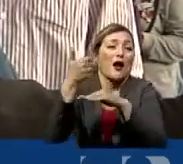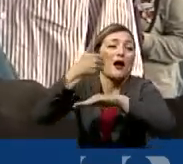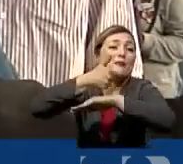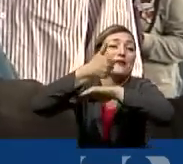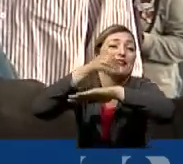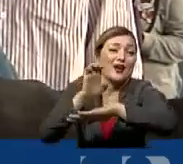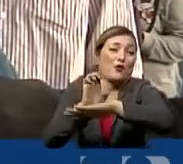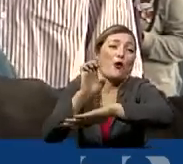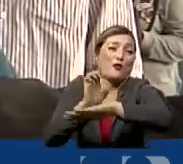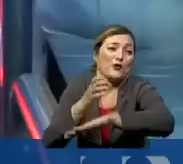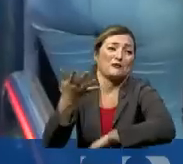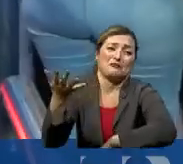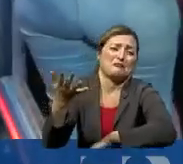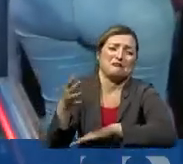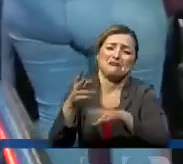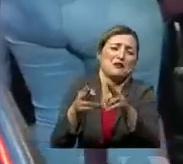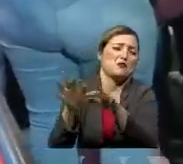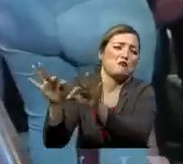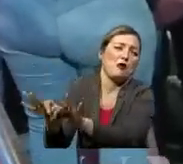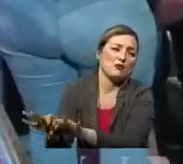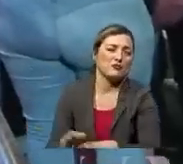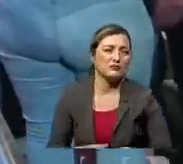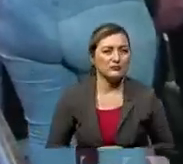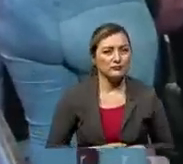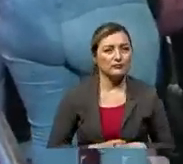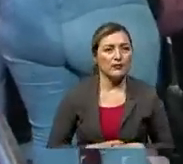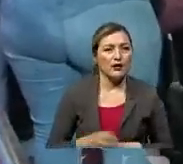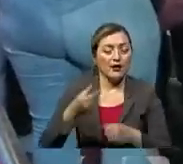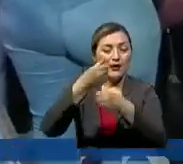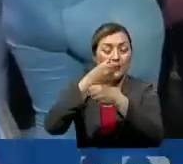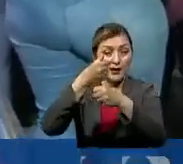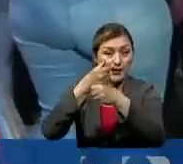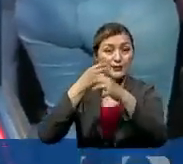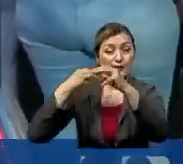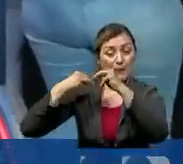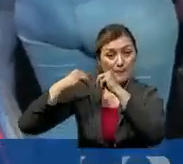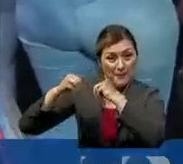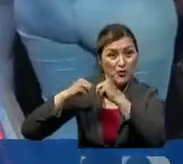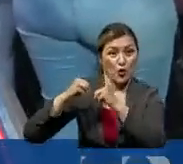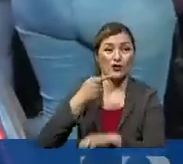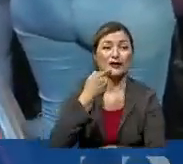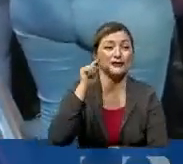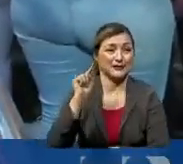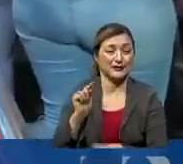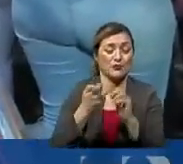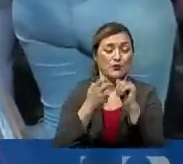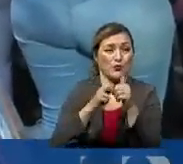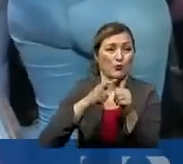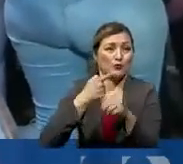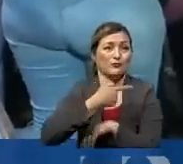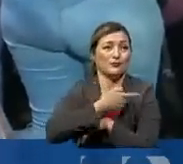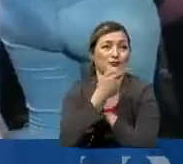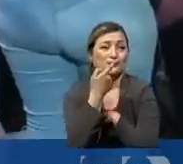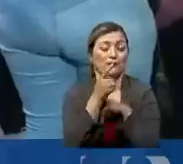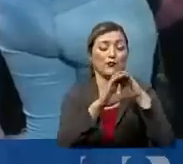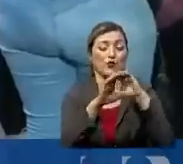parece una cosa de pueblo esto. Según Ney Jiménez, gerente del Corredor Central Norte, los inconvenientes registrados en estos primeros días de operación